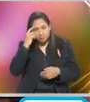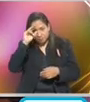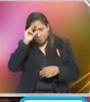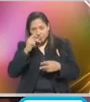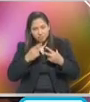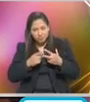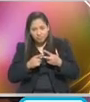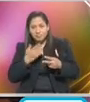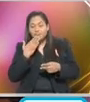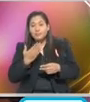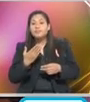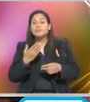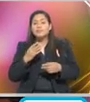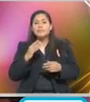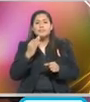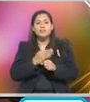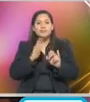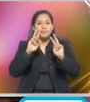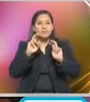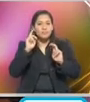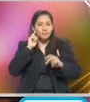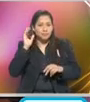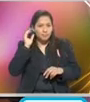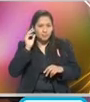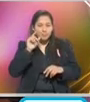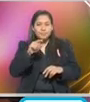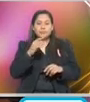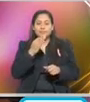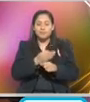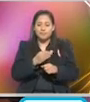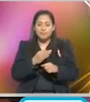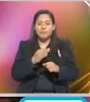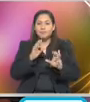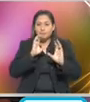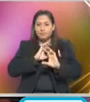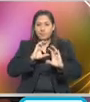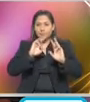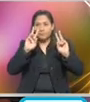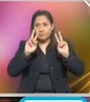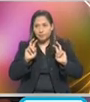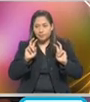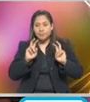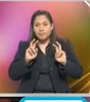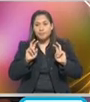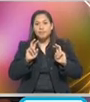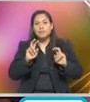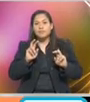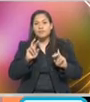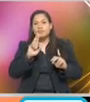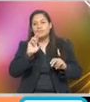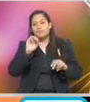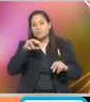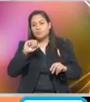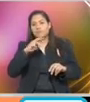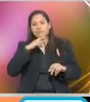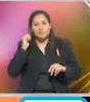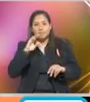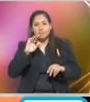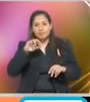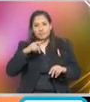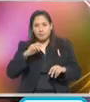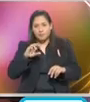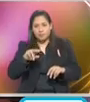calculado. Sí. ¿Qué vamos a escuchar, chicos? ¿Qué vamos a oír? Bueno, pues vamos a escuchar una canción que se llama Roma Van Gogh. Bueno, con